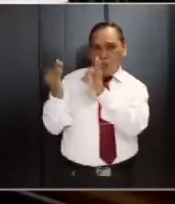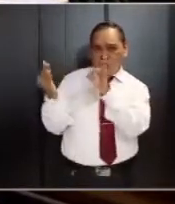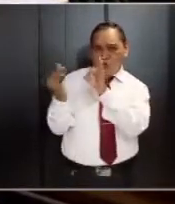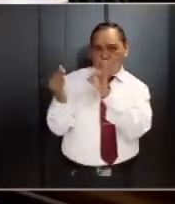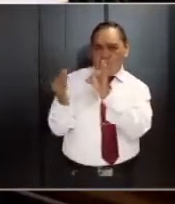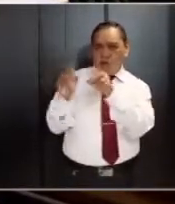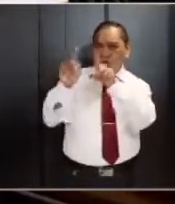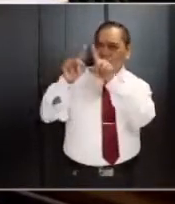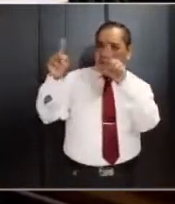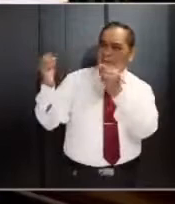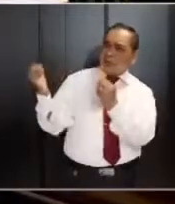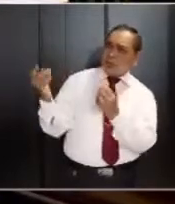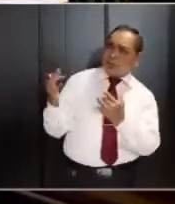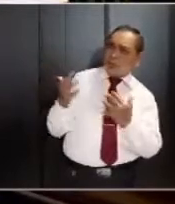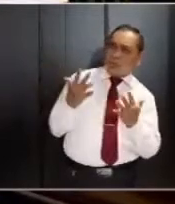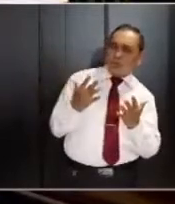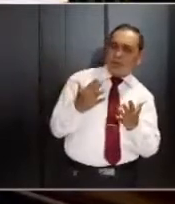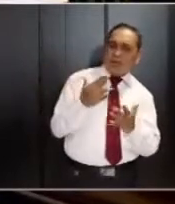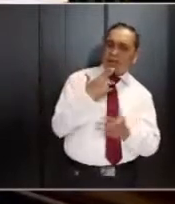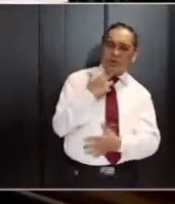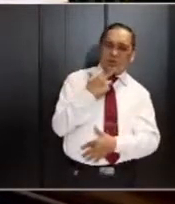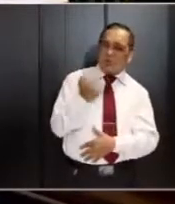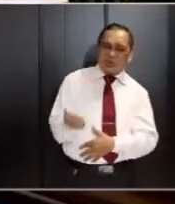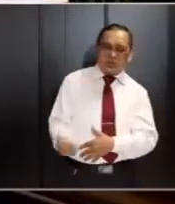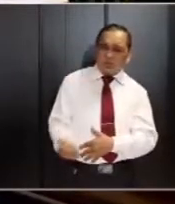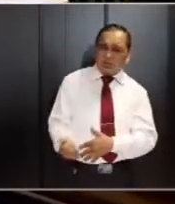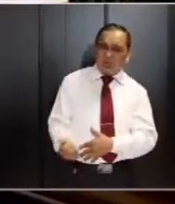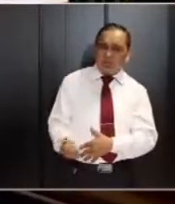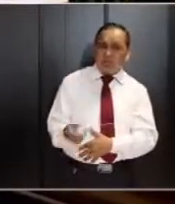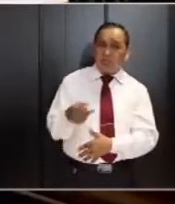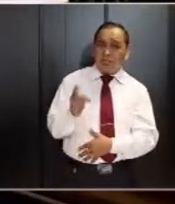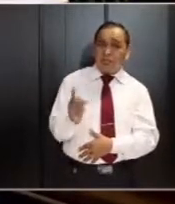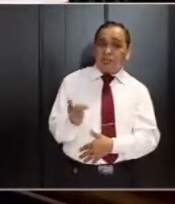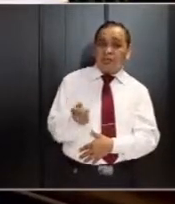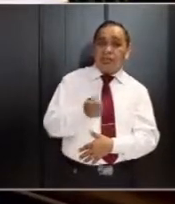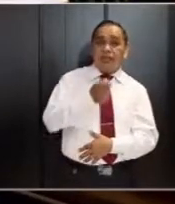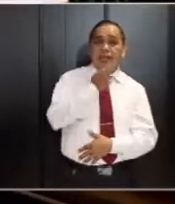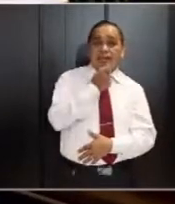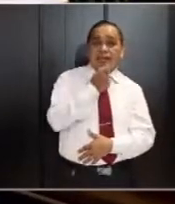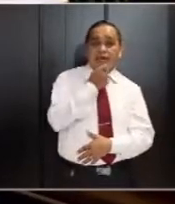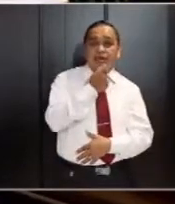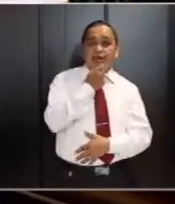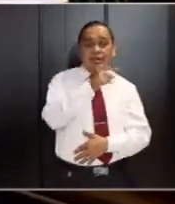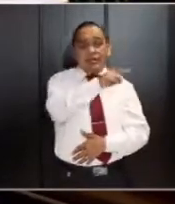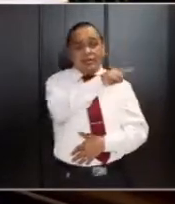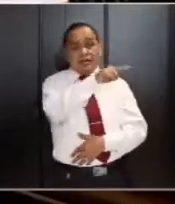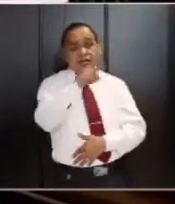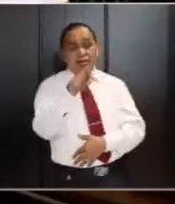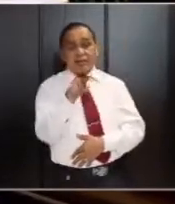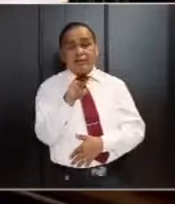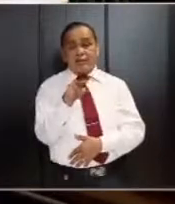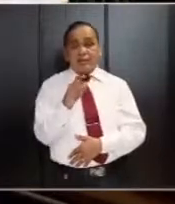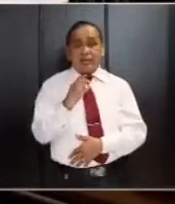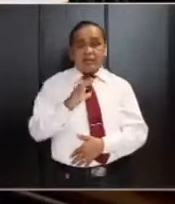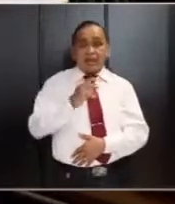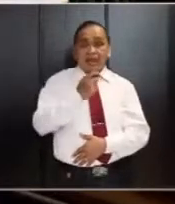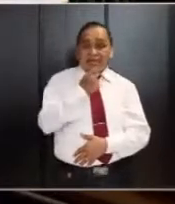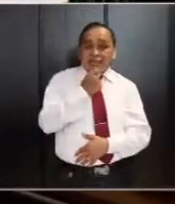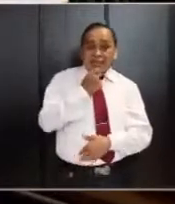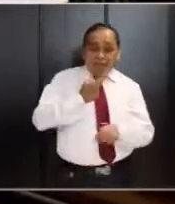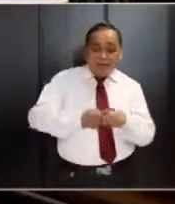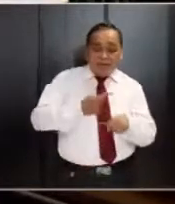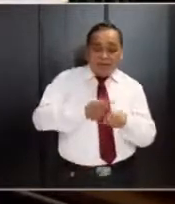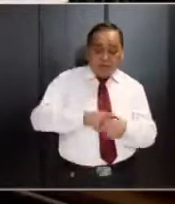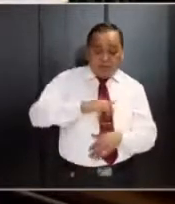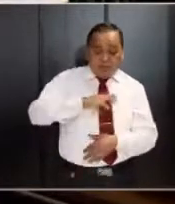primero prácticamente que hicimos, ir a cambiar el aire acondicionado de donde los niños tomaban la quimioterapia. Decíamos, no puede ser que